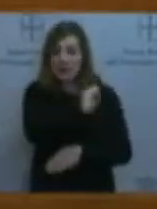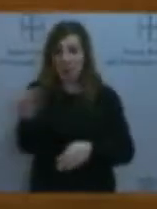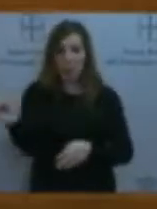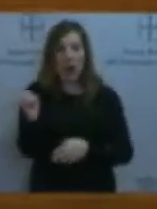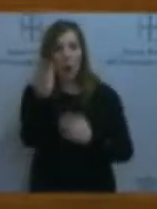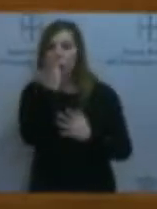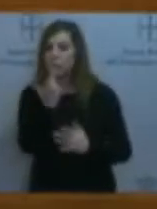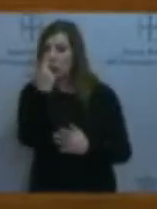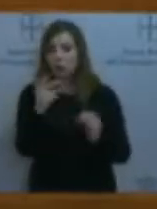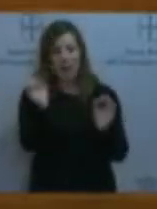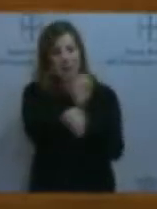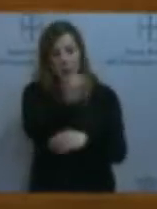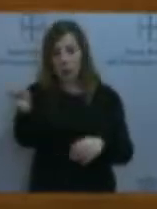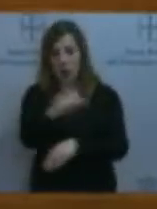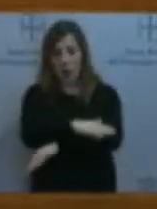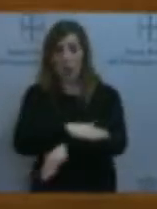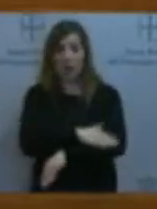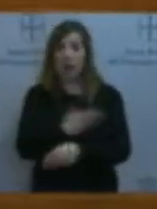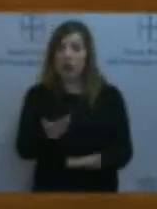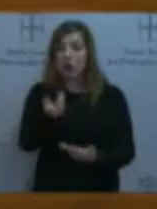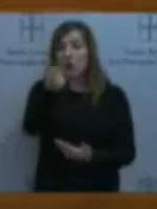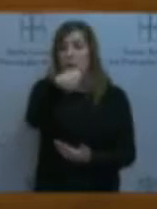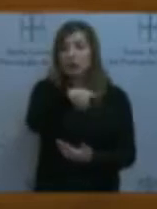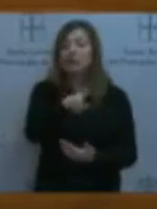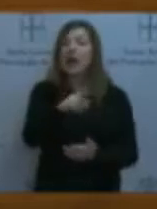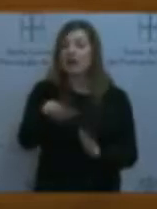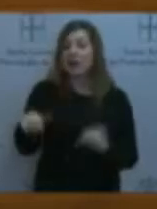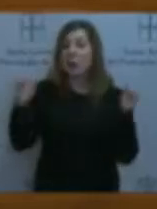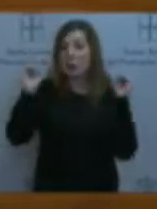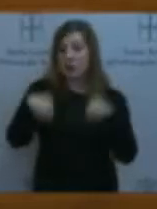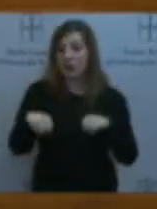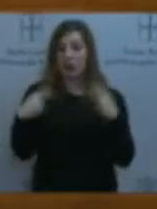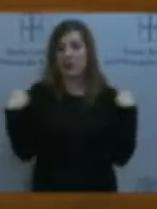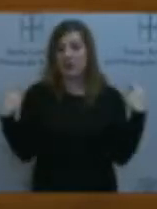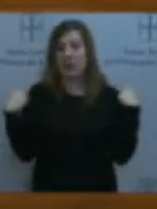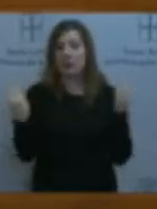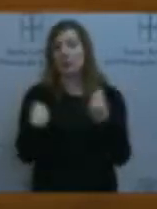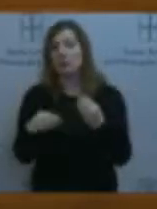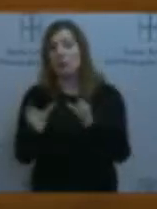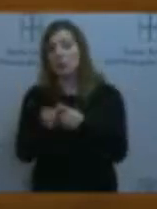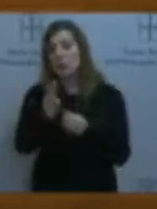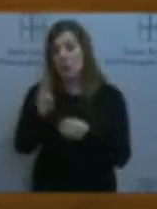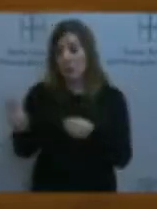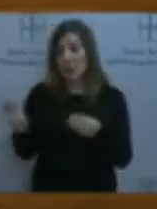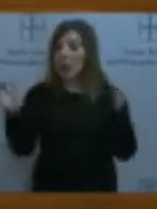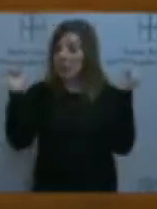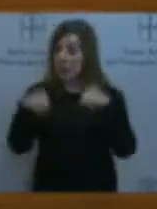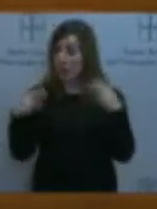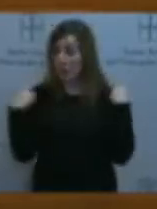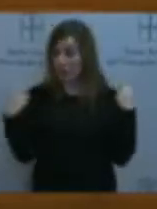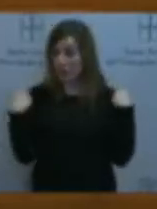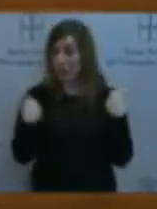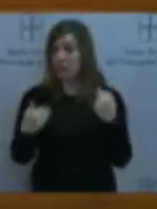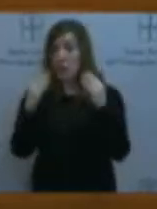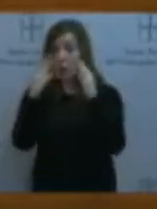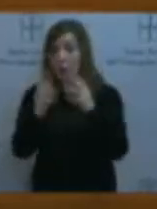satisfactoria para el Gobierno y ustedes decidieron alcanzar un pacto fiscal con el Partido Popular. Ese pacto fiscal, según sus propias cuentas, nos